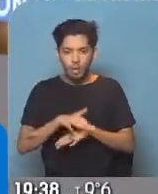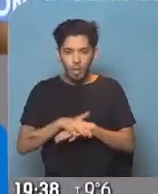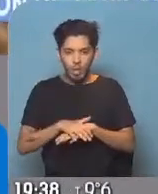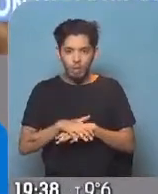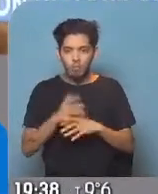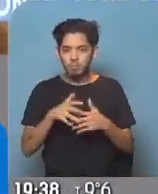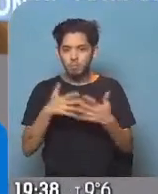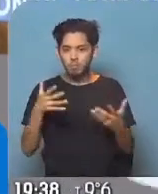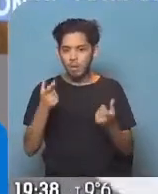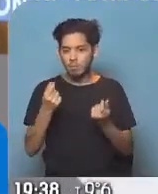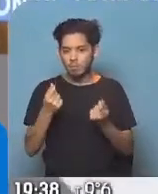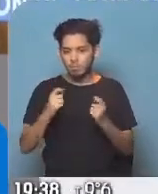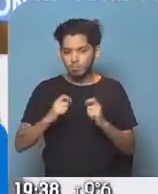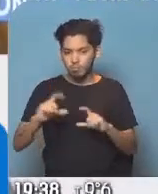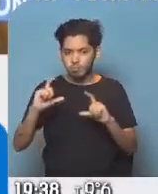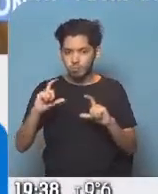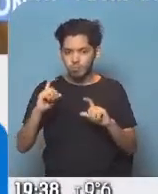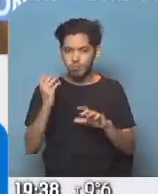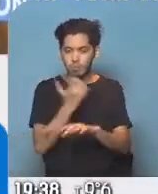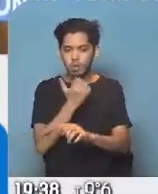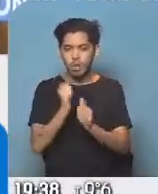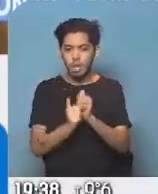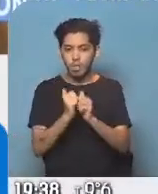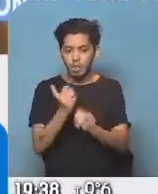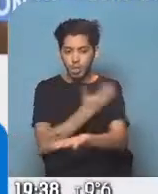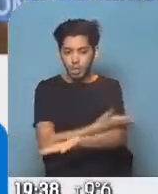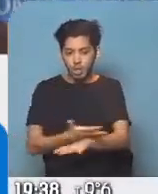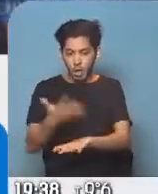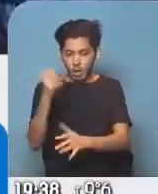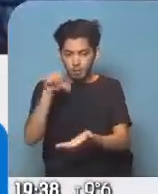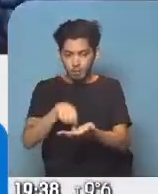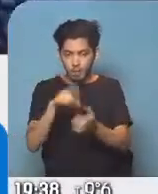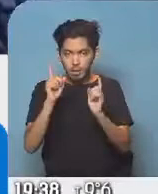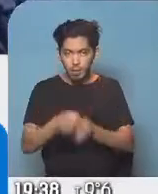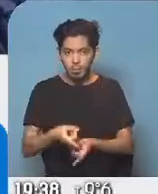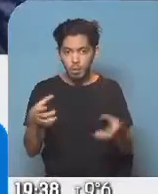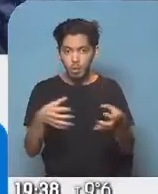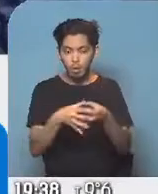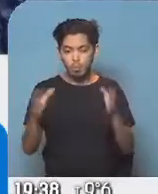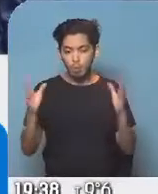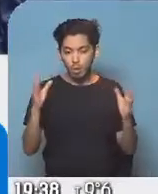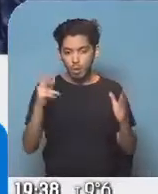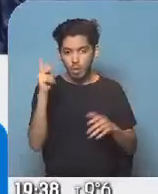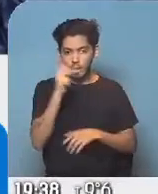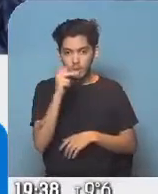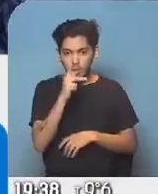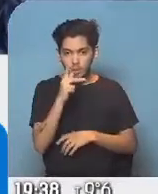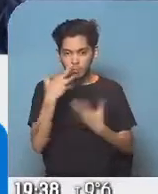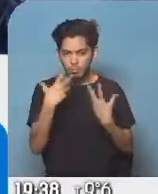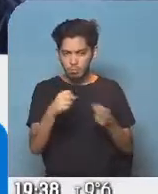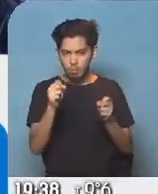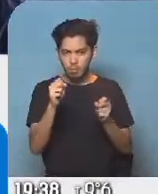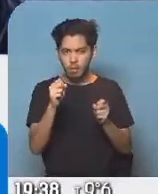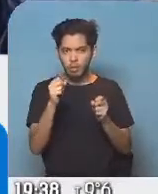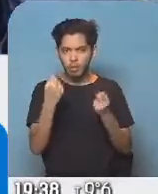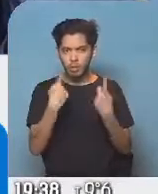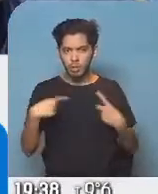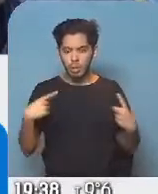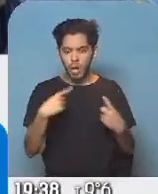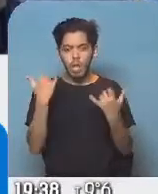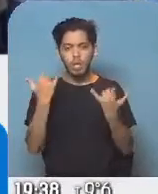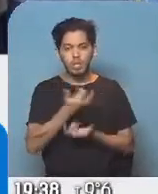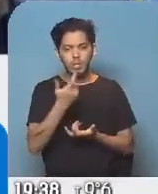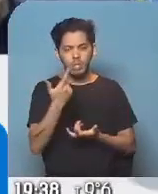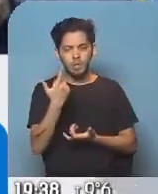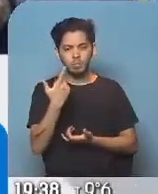niveles presupuestarios en la historia del país y en la historia del propio kirchnerismo, va a encontrar lo que tiene de original y